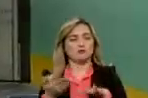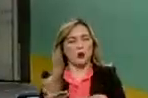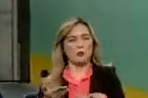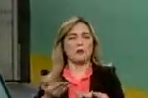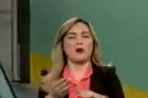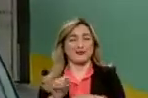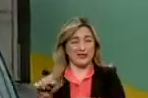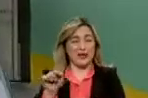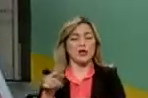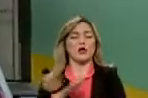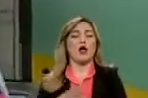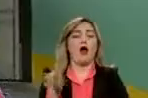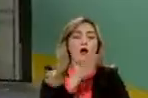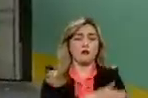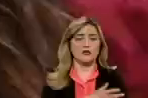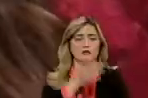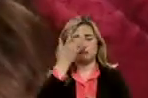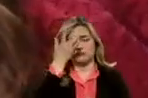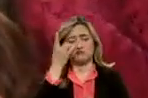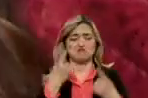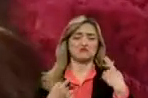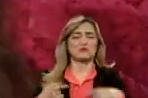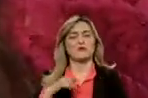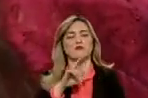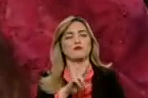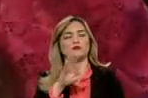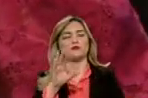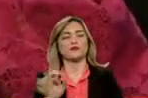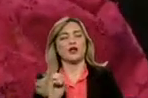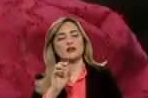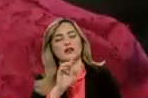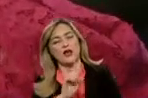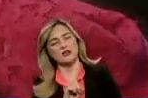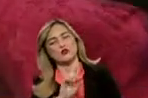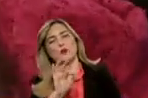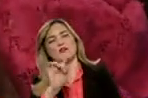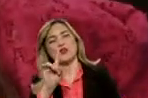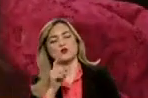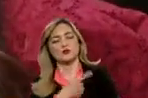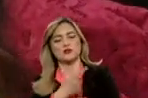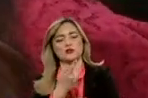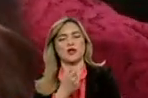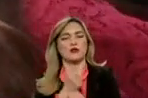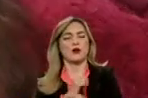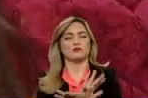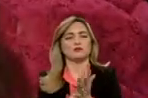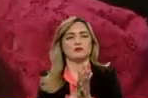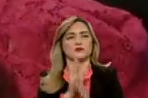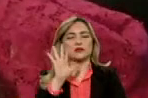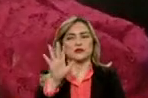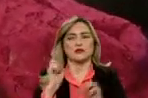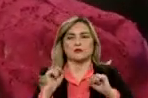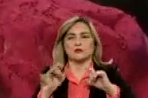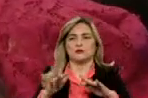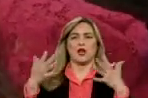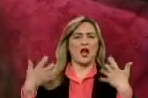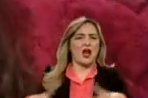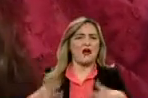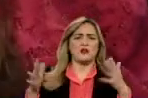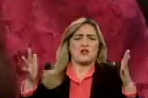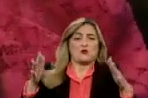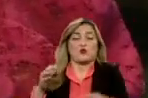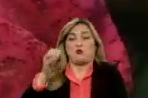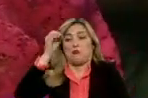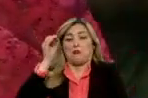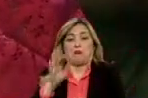a 90 días de incapacidad de trabajo. Si las lesiones no eran tan severas el 5 de septiembre, yo no soy adivina para saber lo